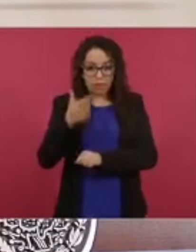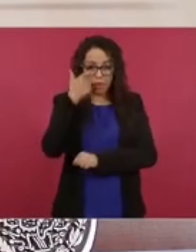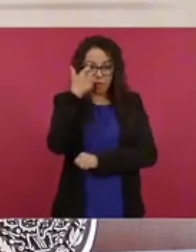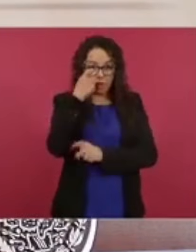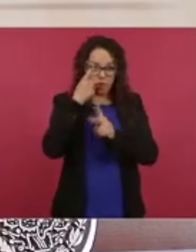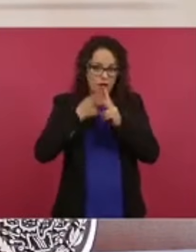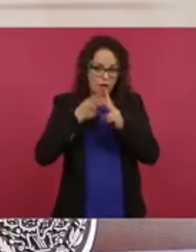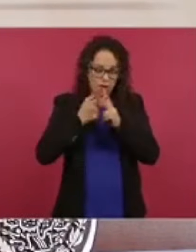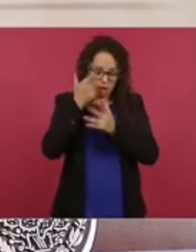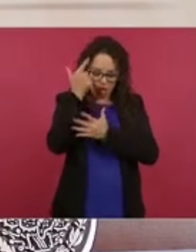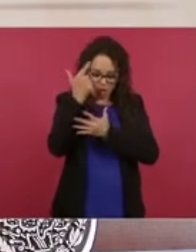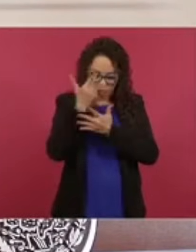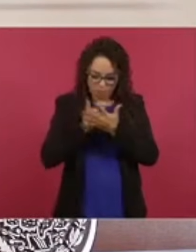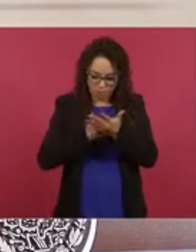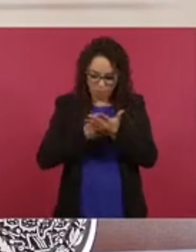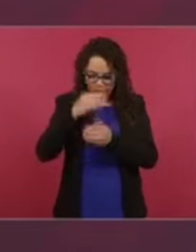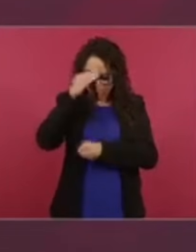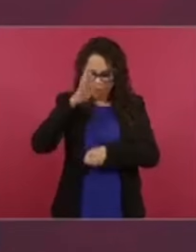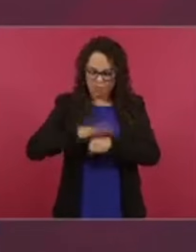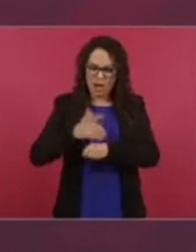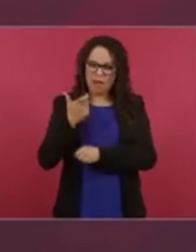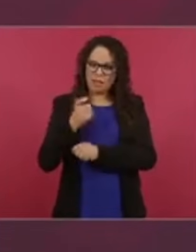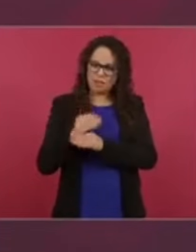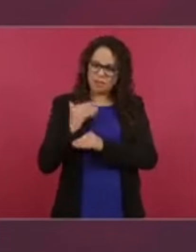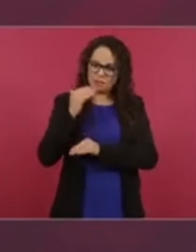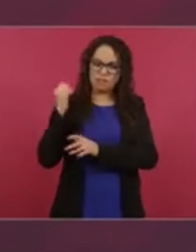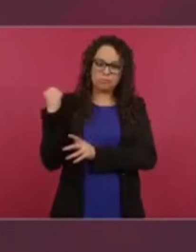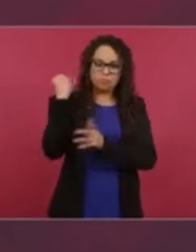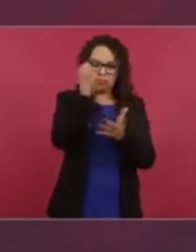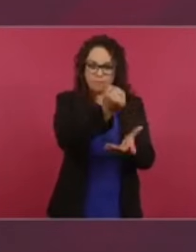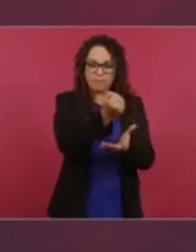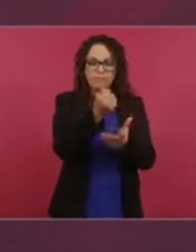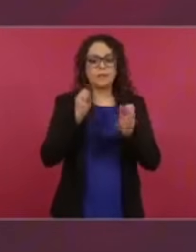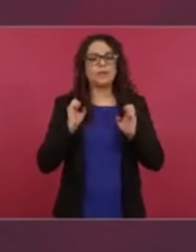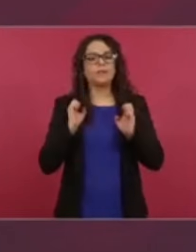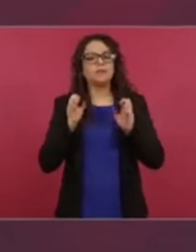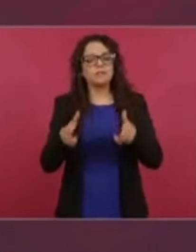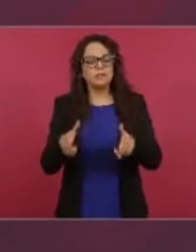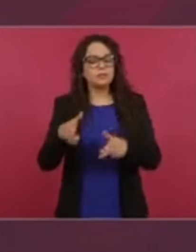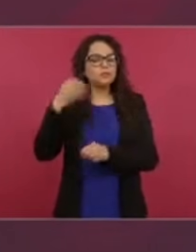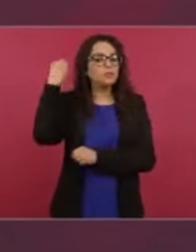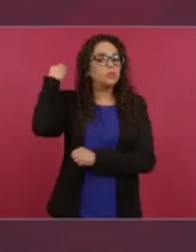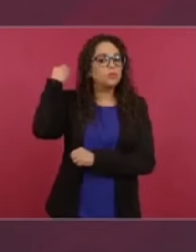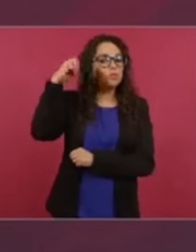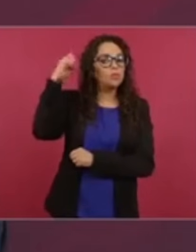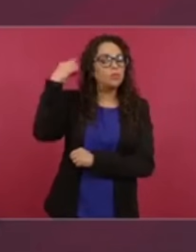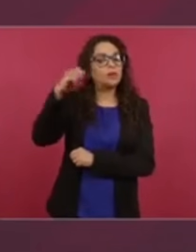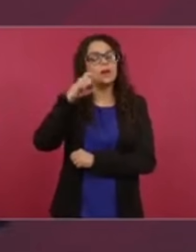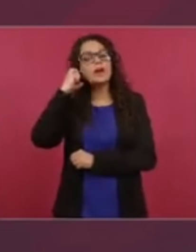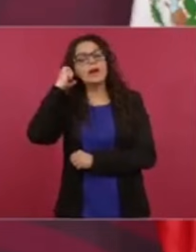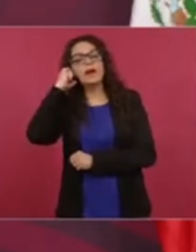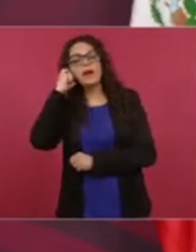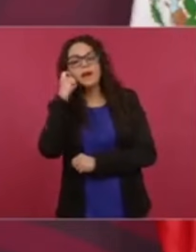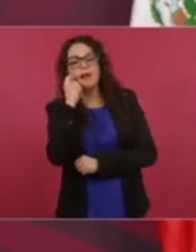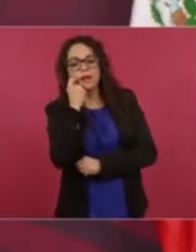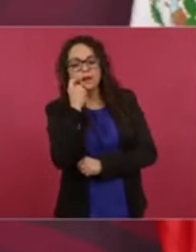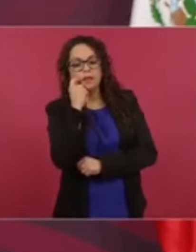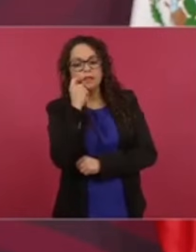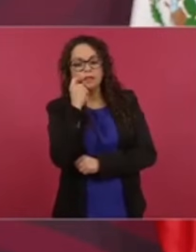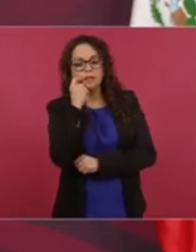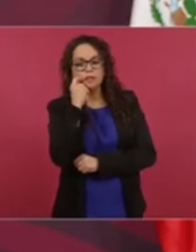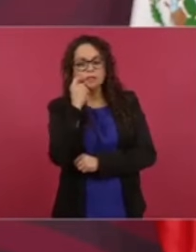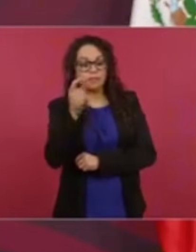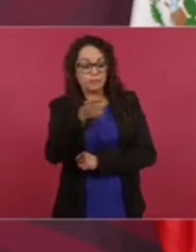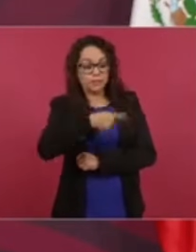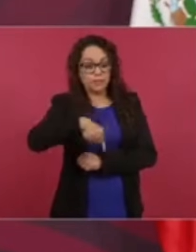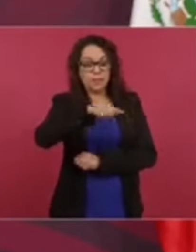bienestar son Chiapas Oaxaca y Guerrero los más pobres y los que